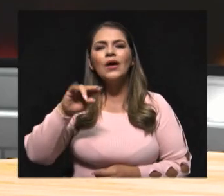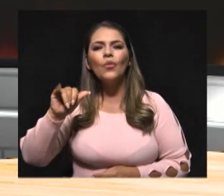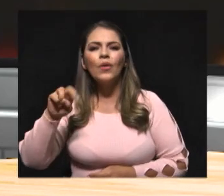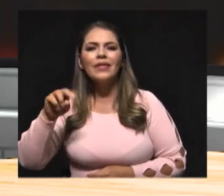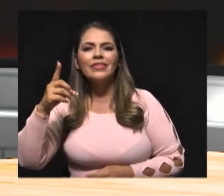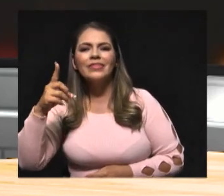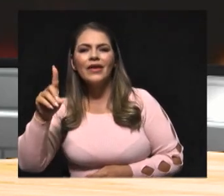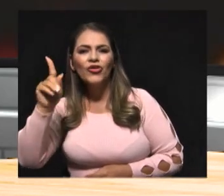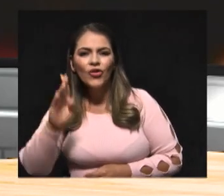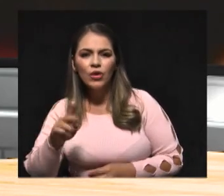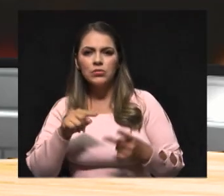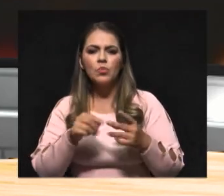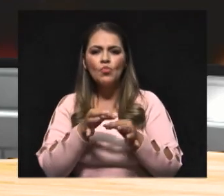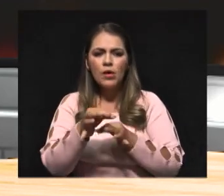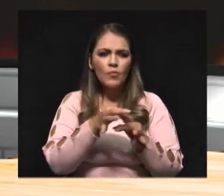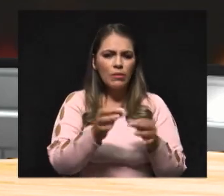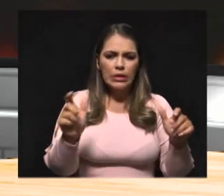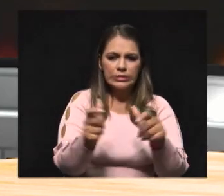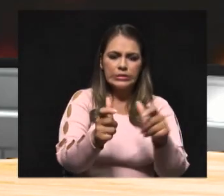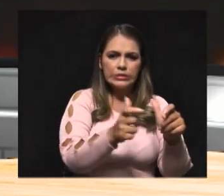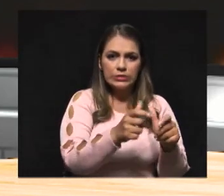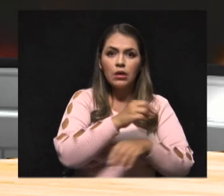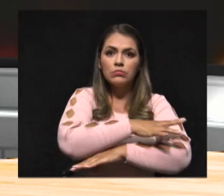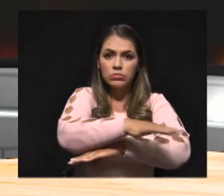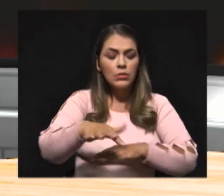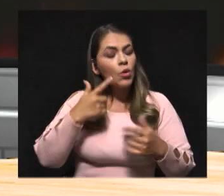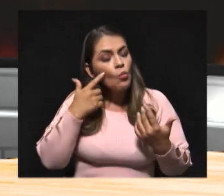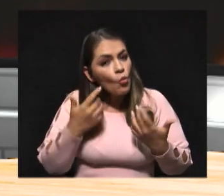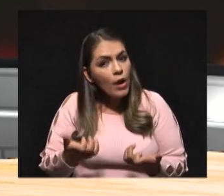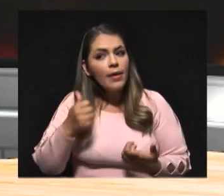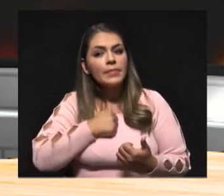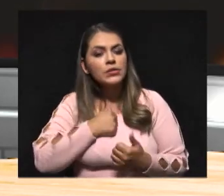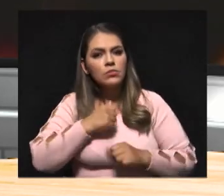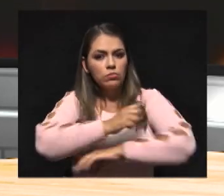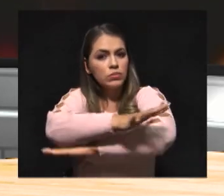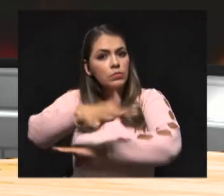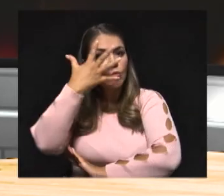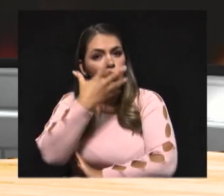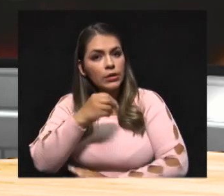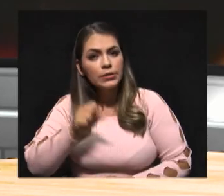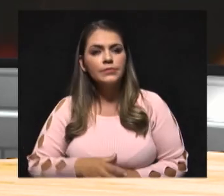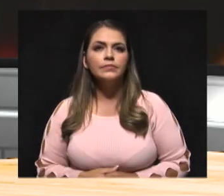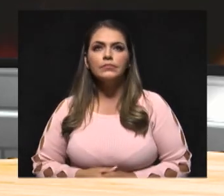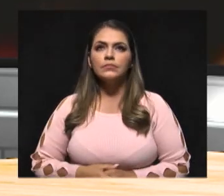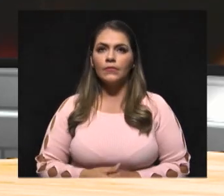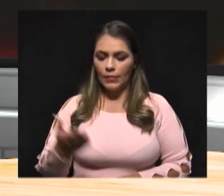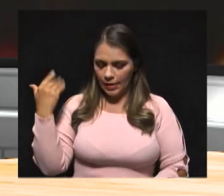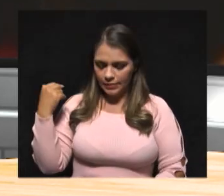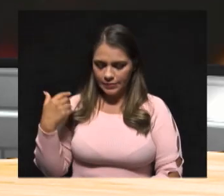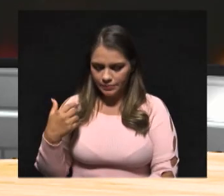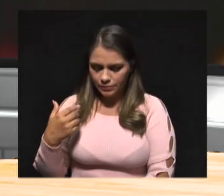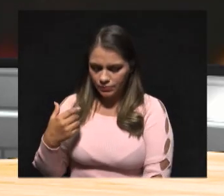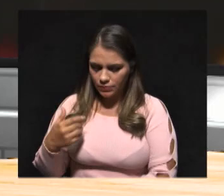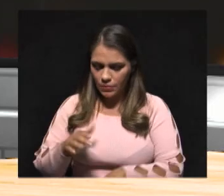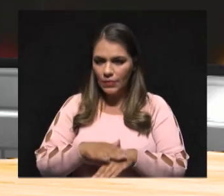tienen una posibilidad bastante valiosa de construir una oferta en playa muy bonita como en su momento empezó santa marta